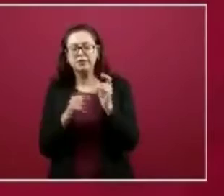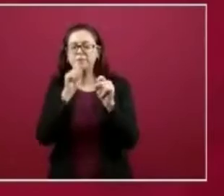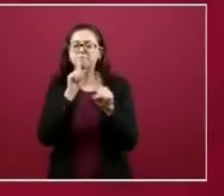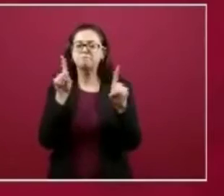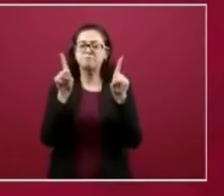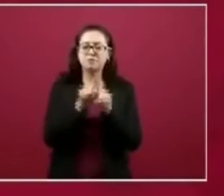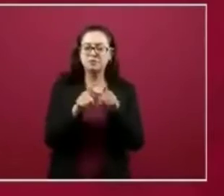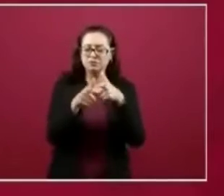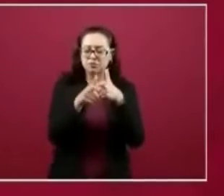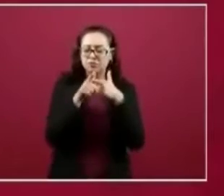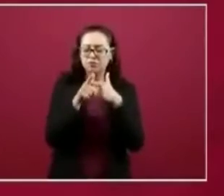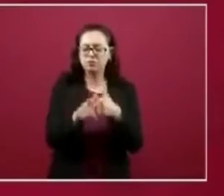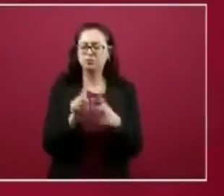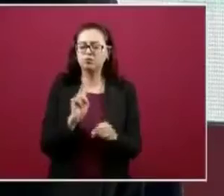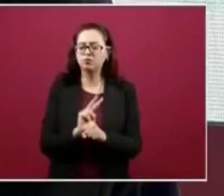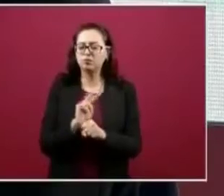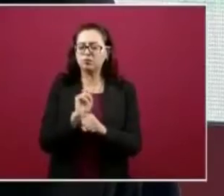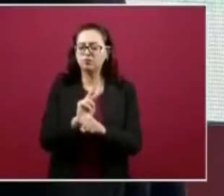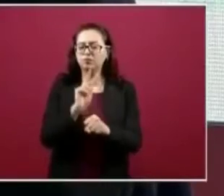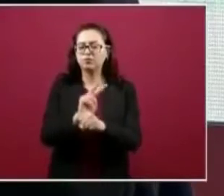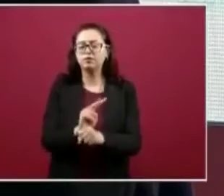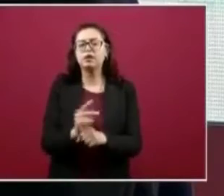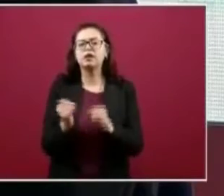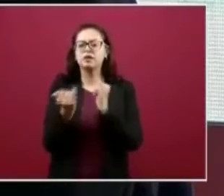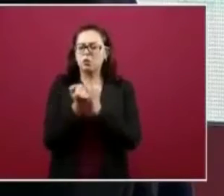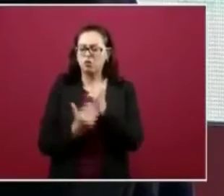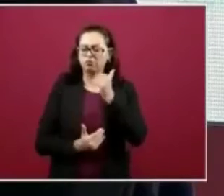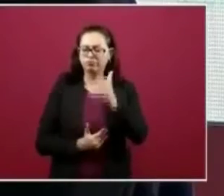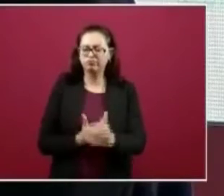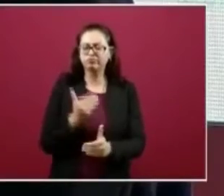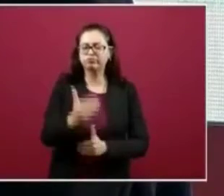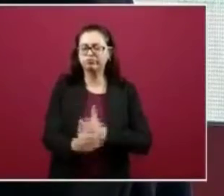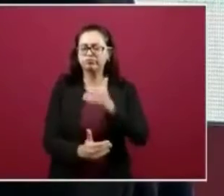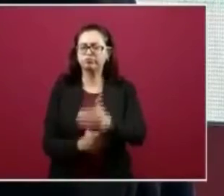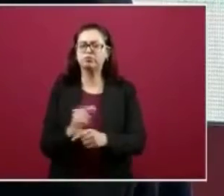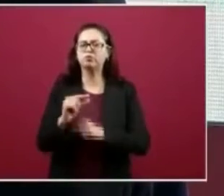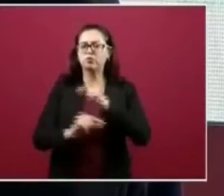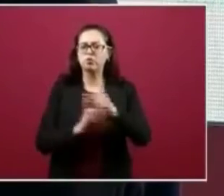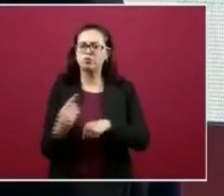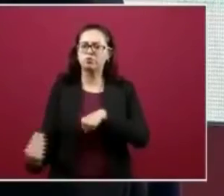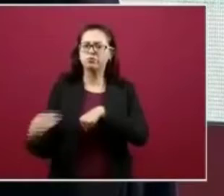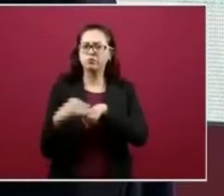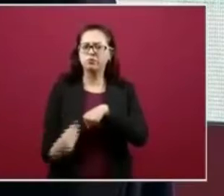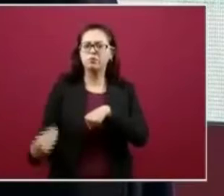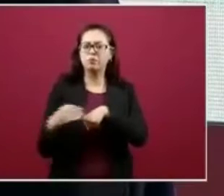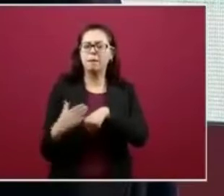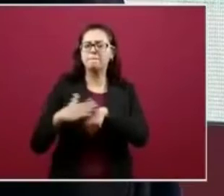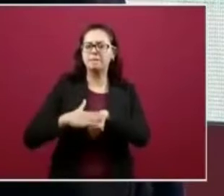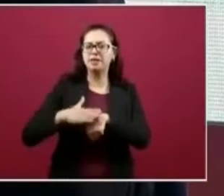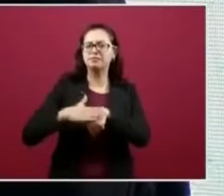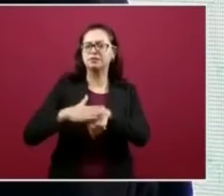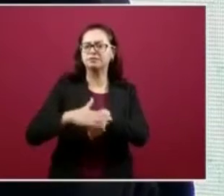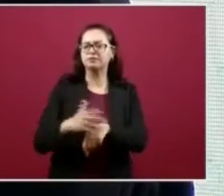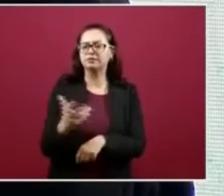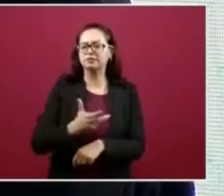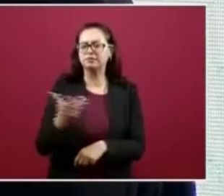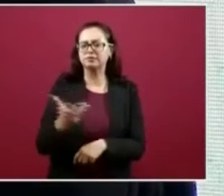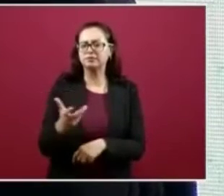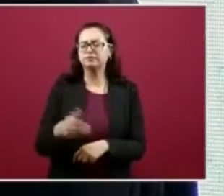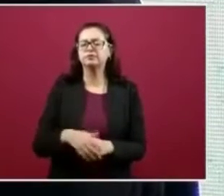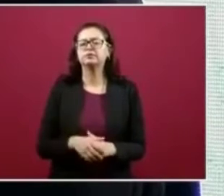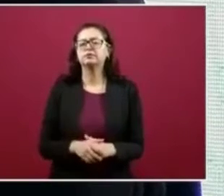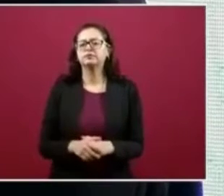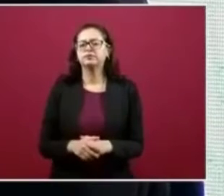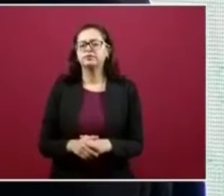ir anunciando las acciones adicionales que se deberán sumando. Las acciones de este